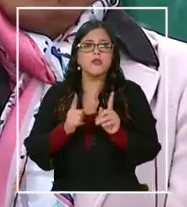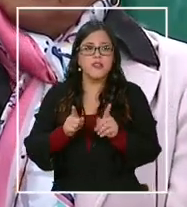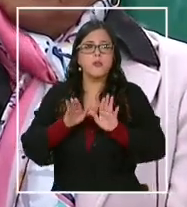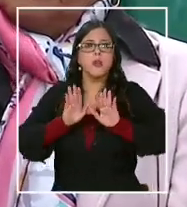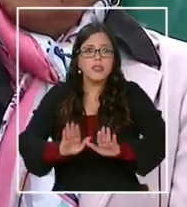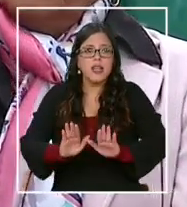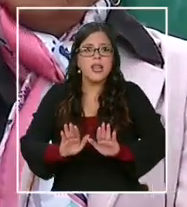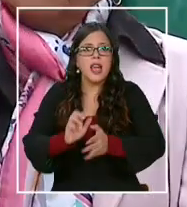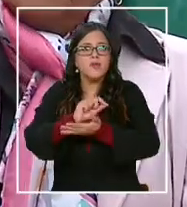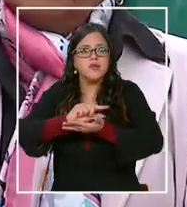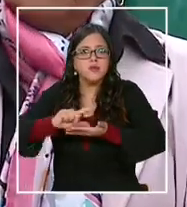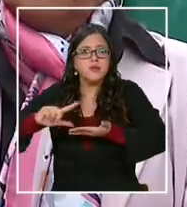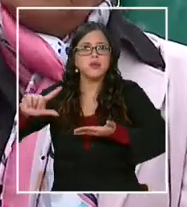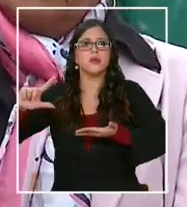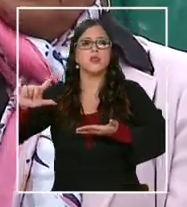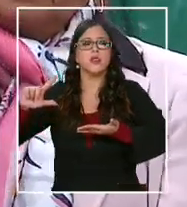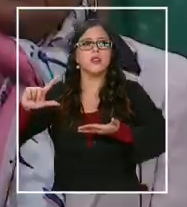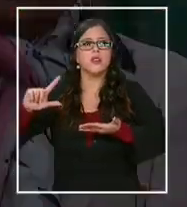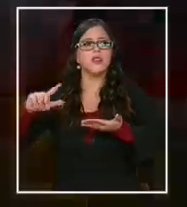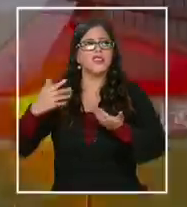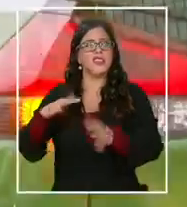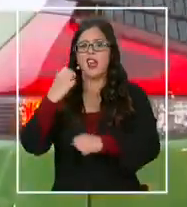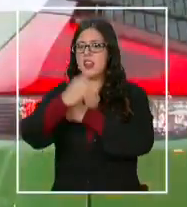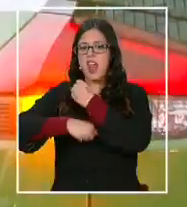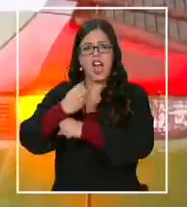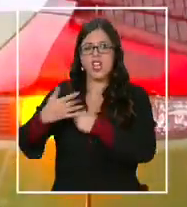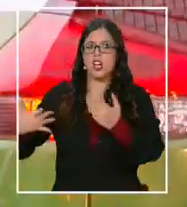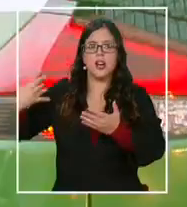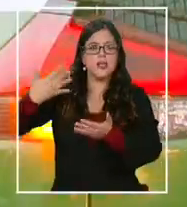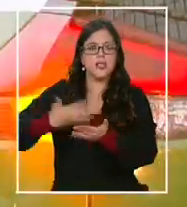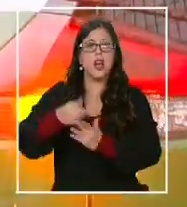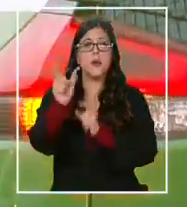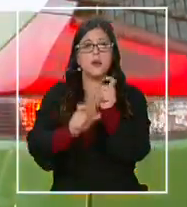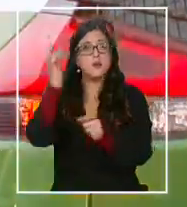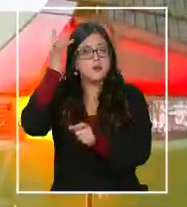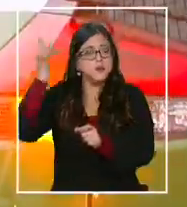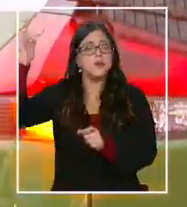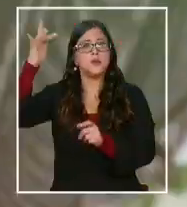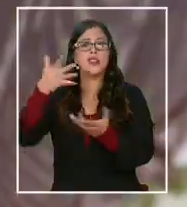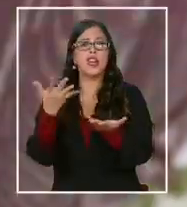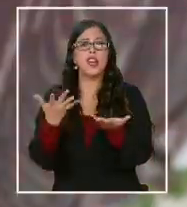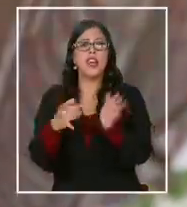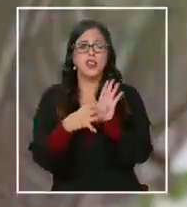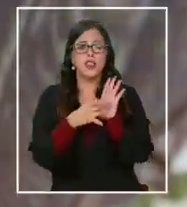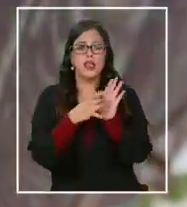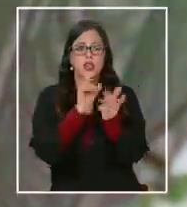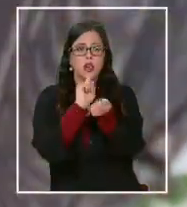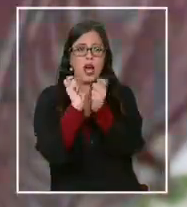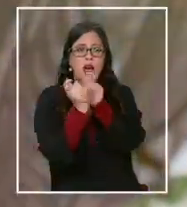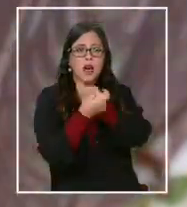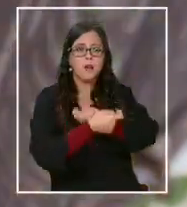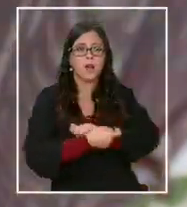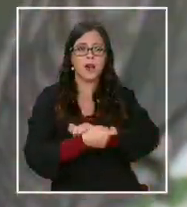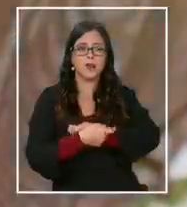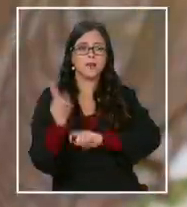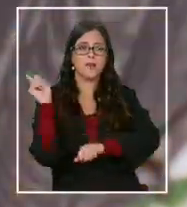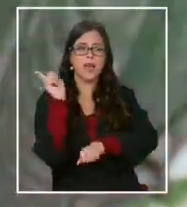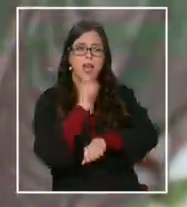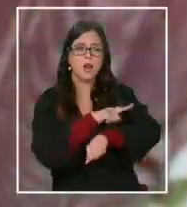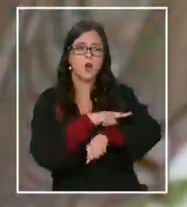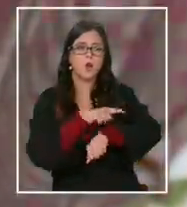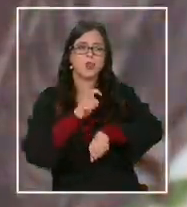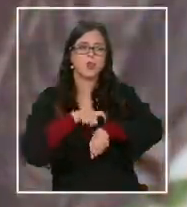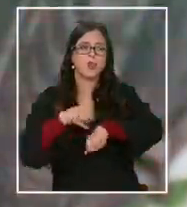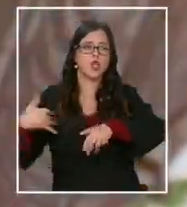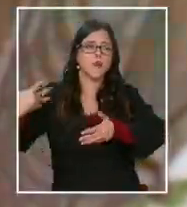la escalada en que han estado hace ya varios años. Según los expertos, los crímenes han cambiado en nuestro país durante el último tiempo. Hoy